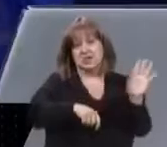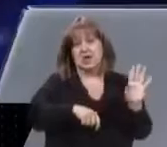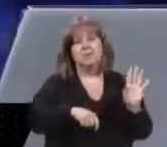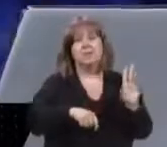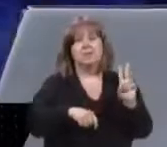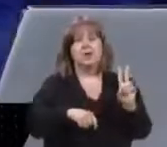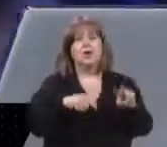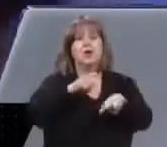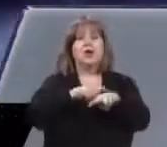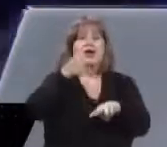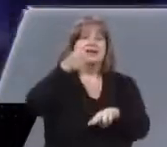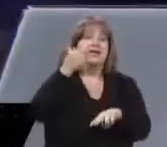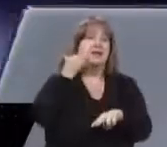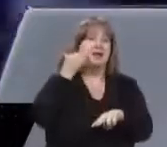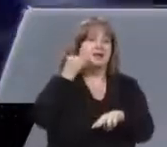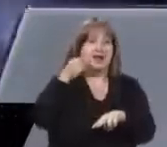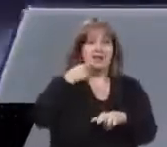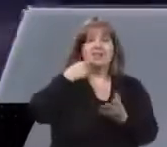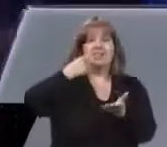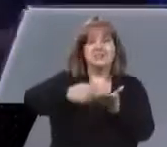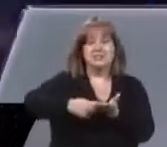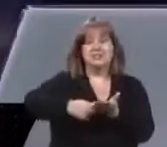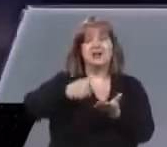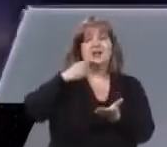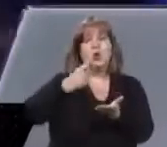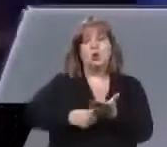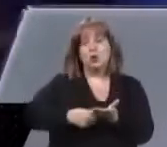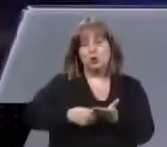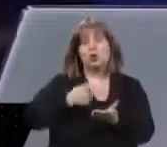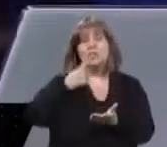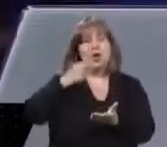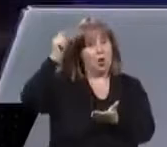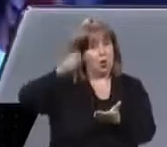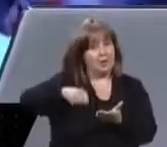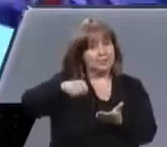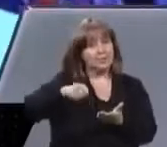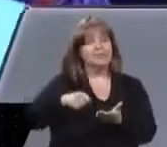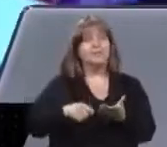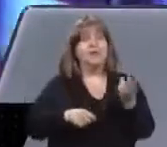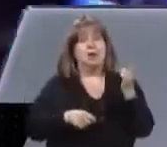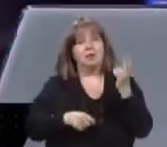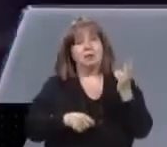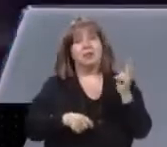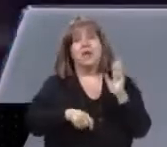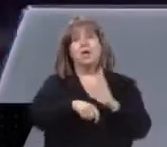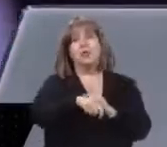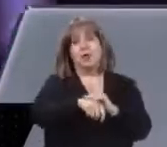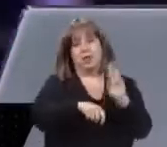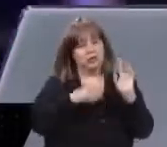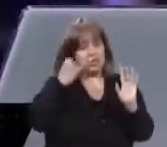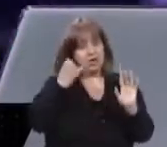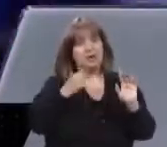ha sido a las 18 que se conoció la resolución de la jueza María Eugenia Capuchetti y por supuesto que se va a